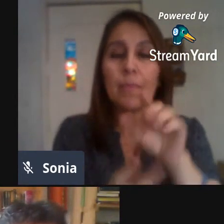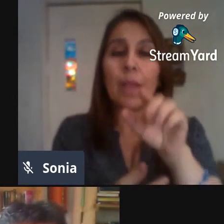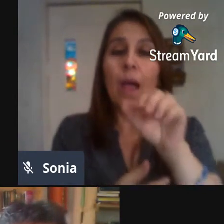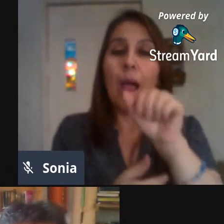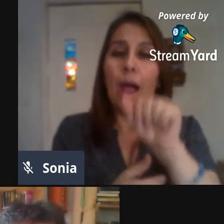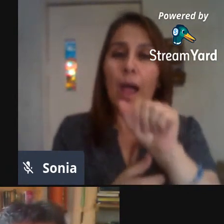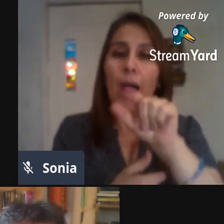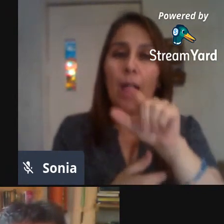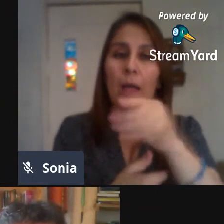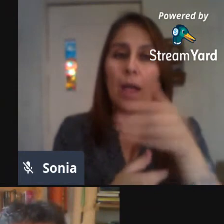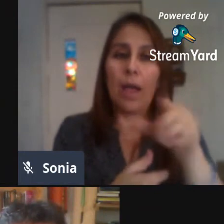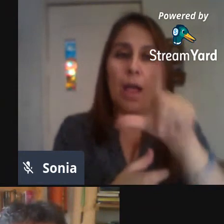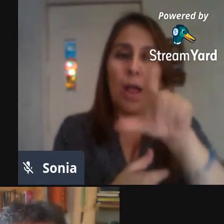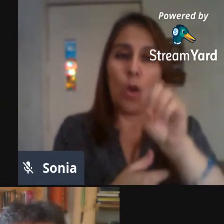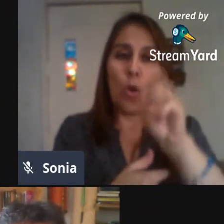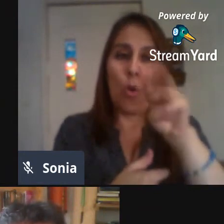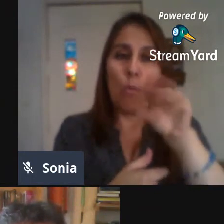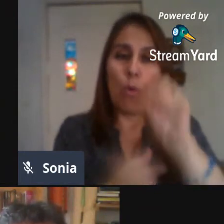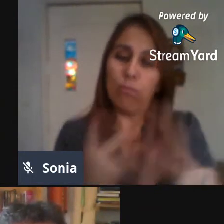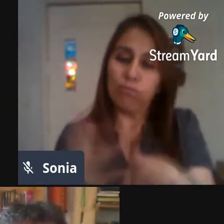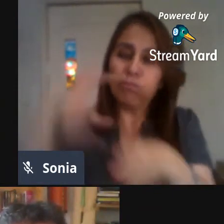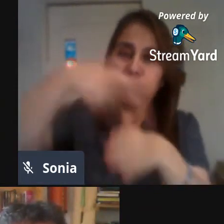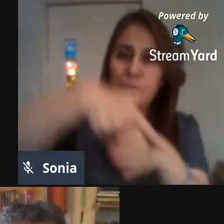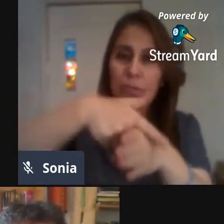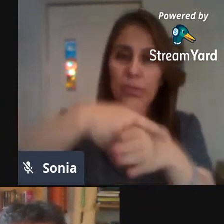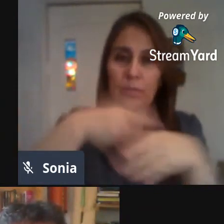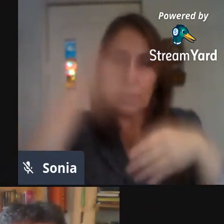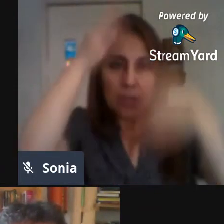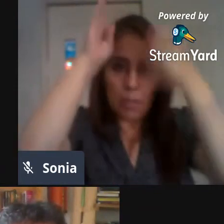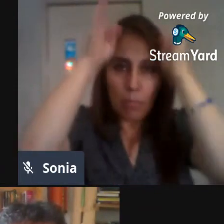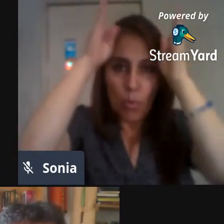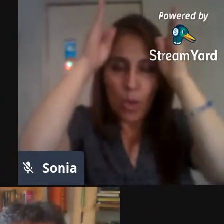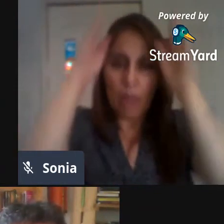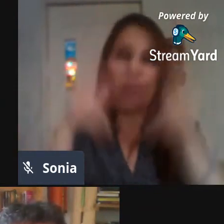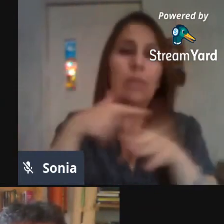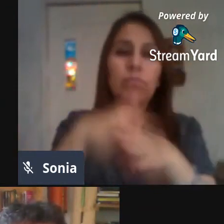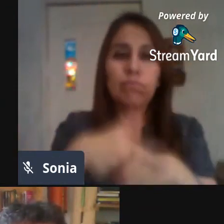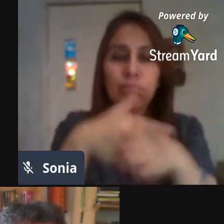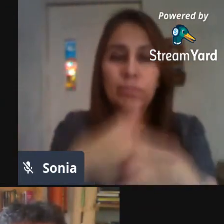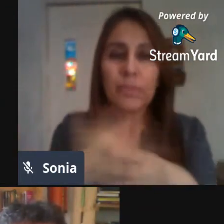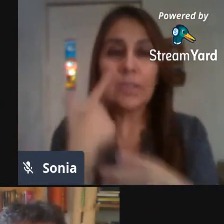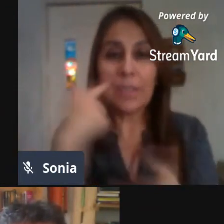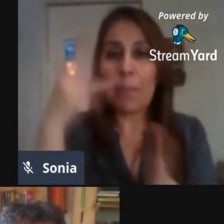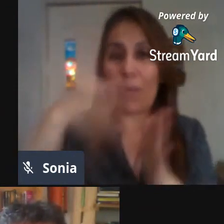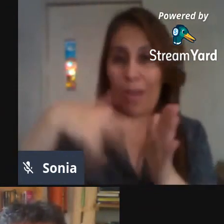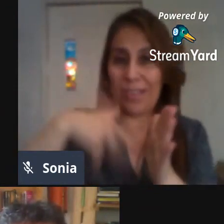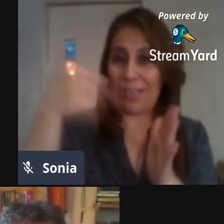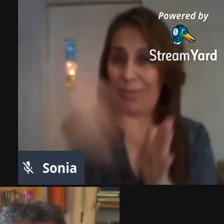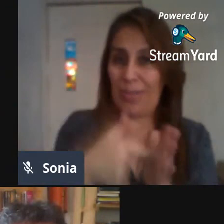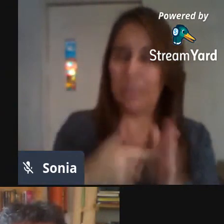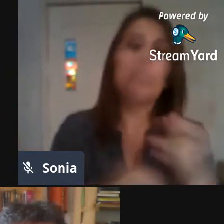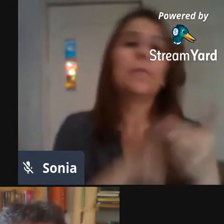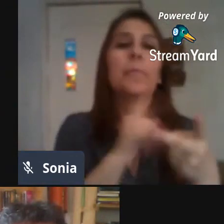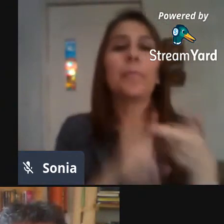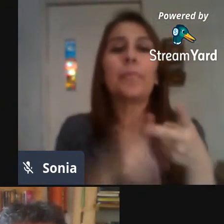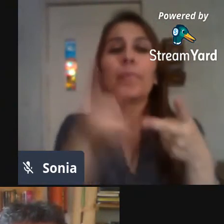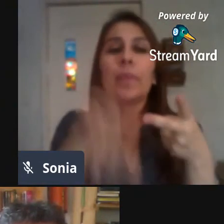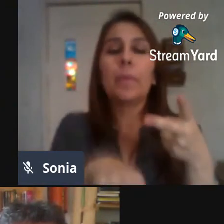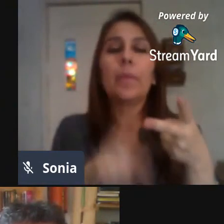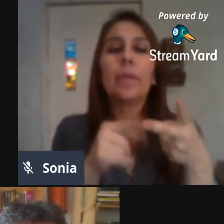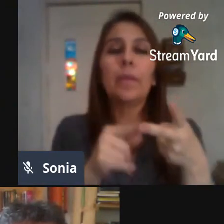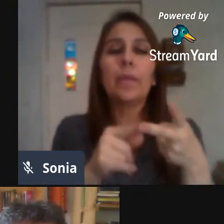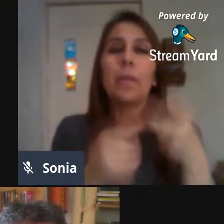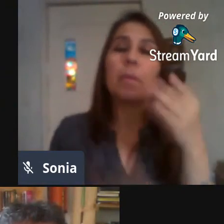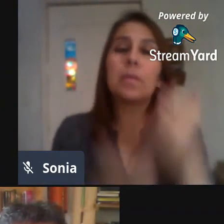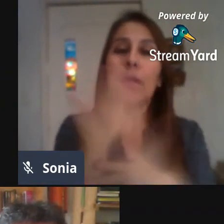alfredo molano pero también empezando empezamos con los clásicos no se